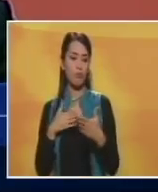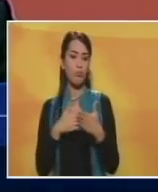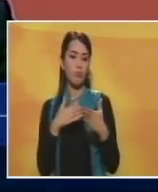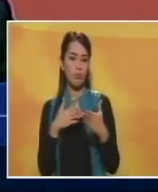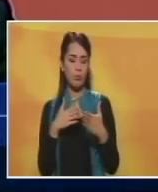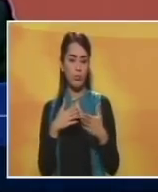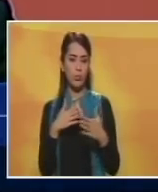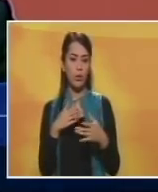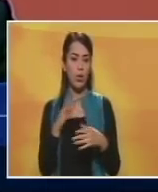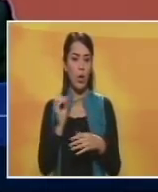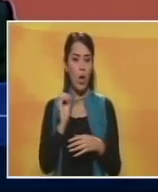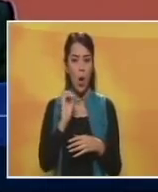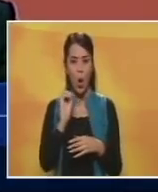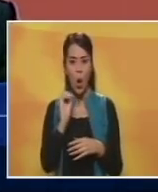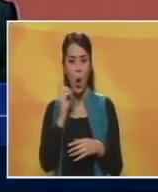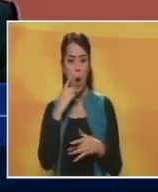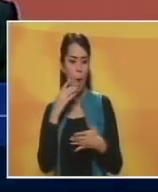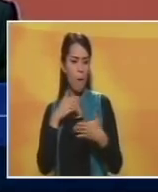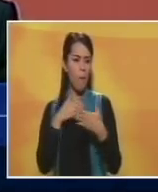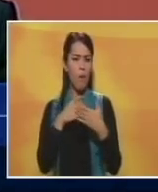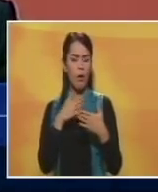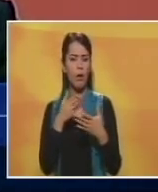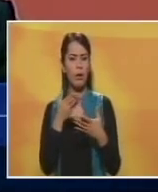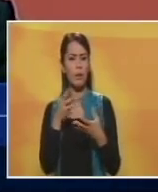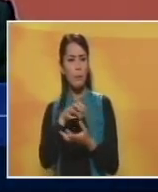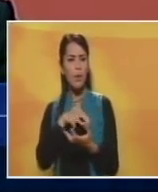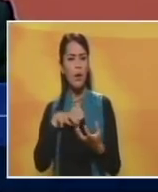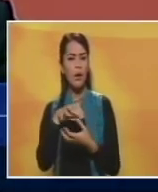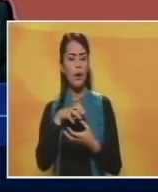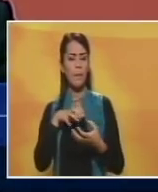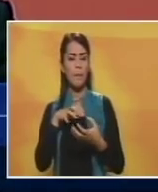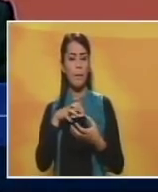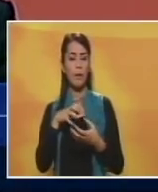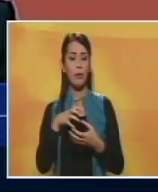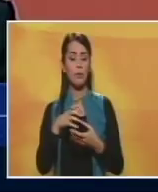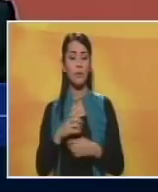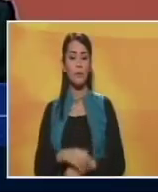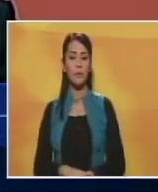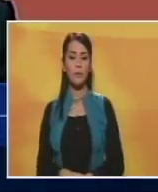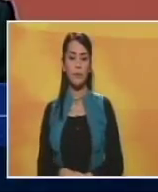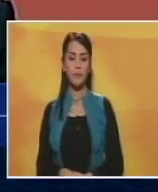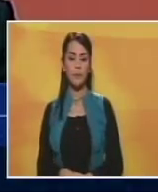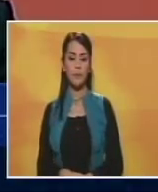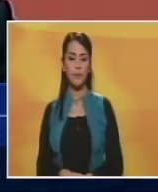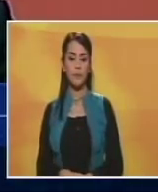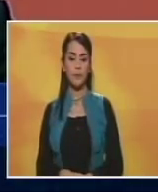sabotear o torpedear el alcance